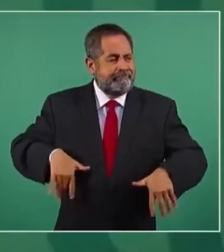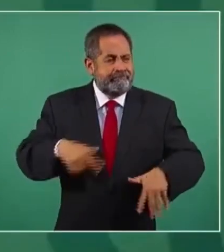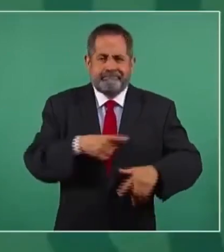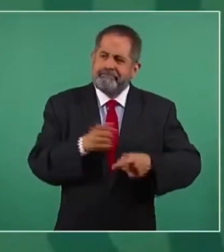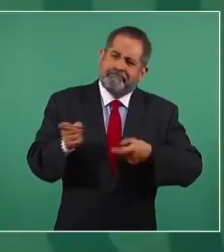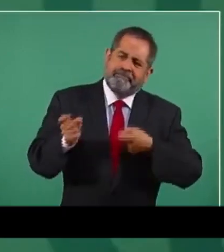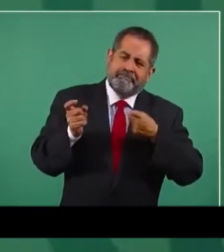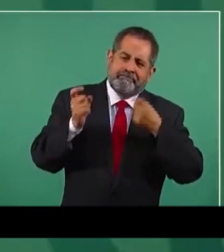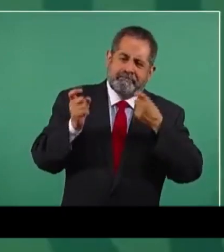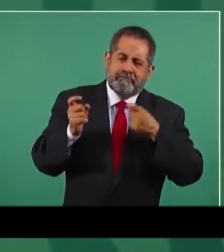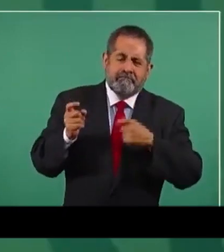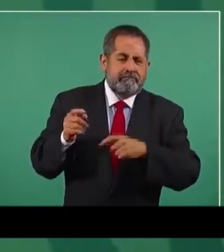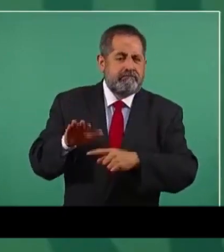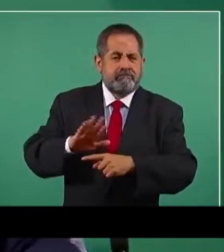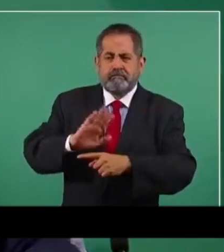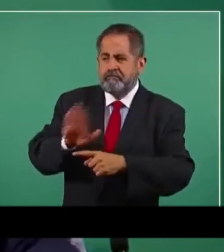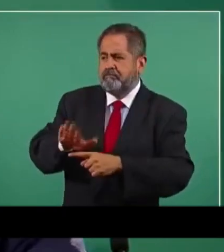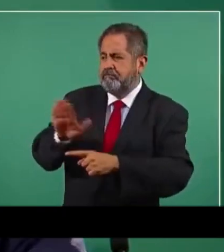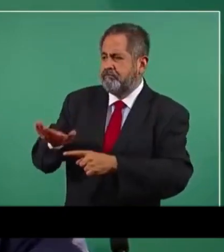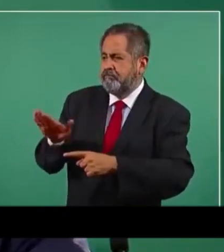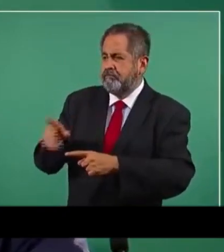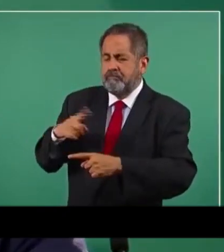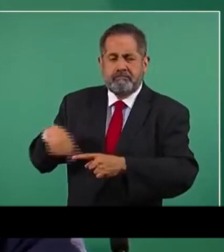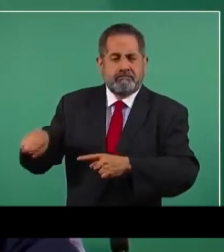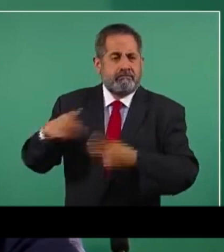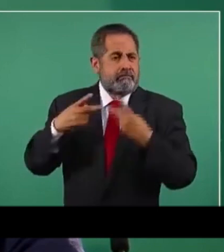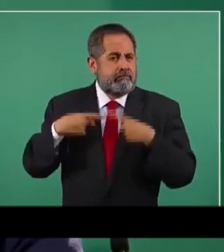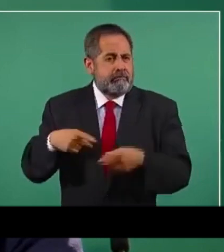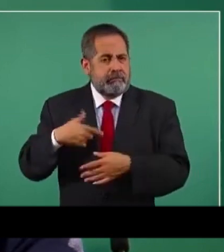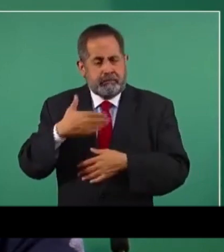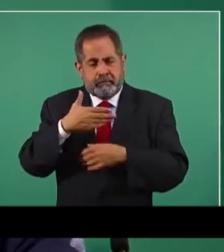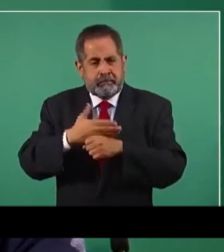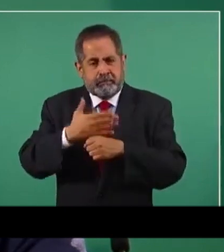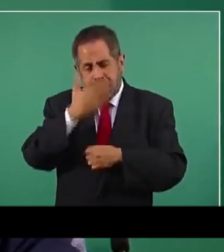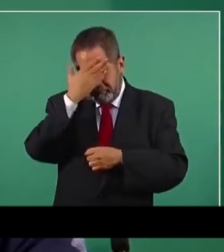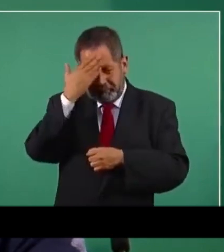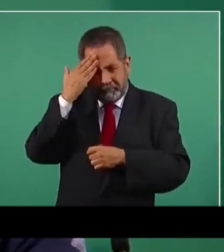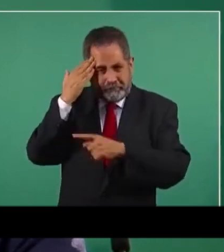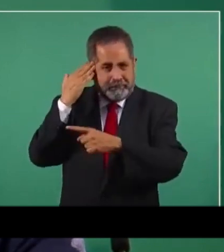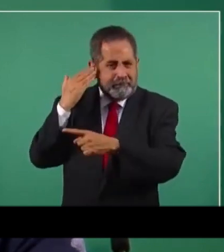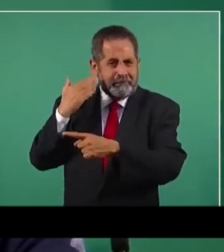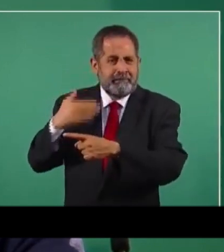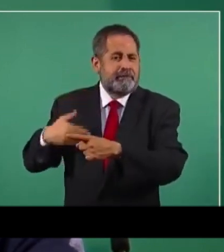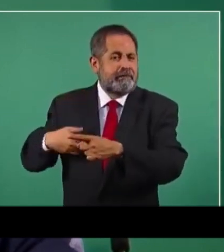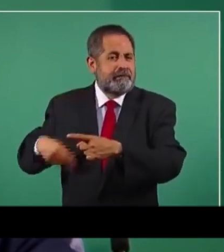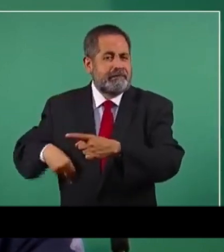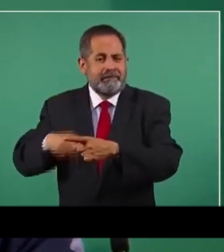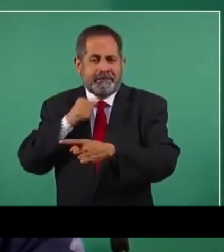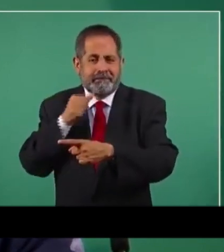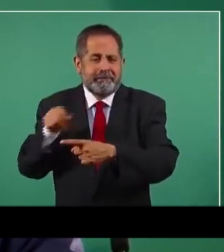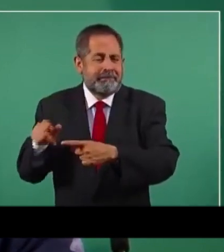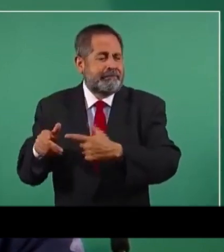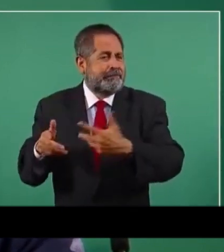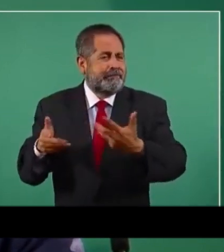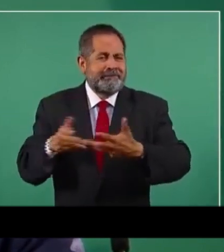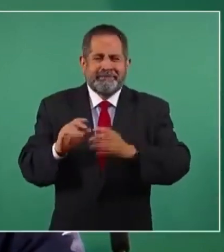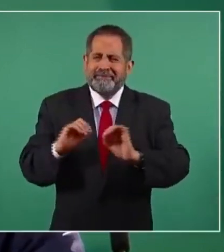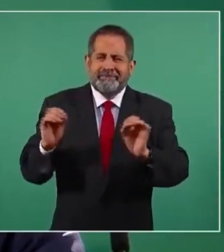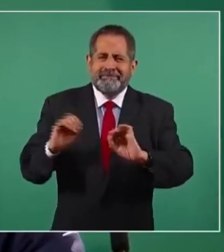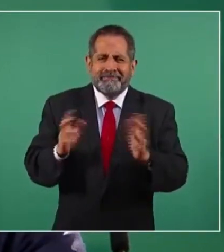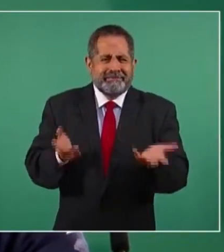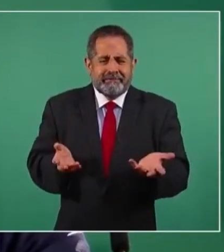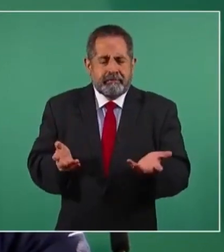que le quita la vida a personas inocentes enviamos desde luego nuestro